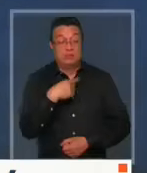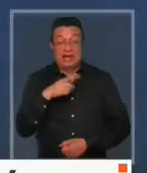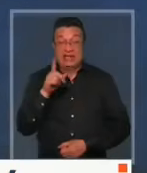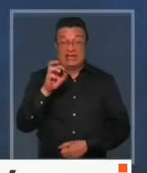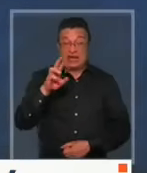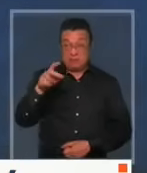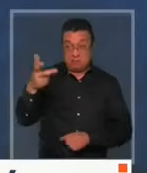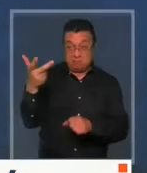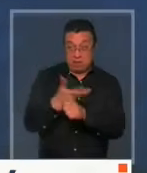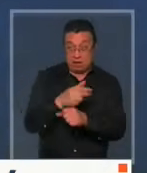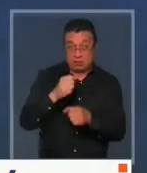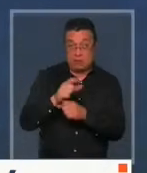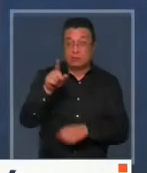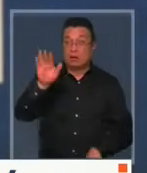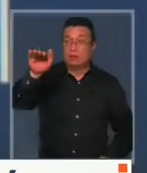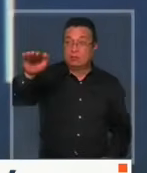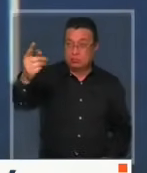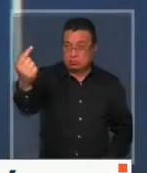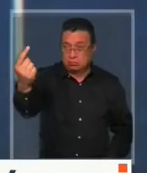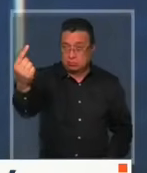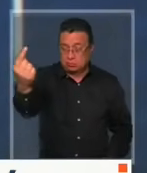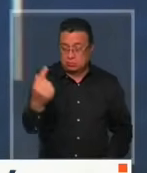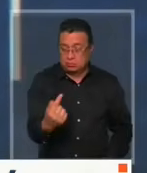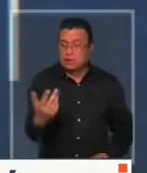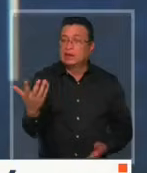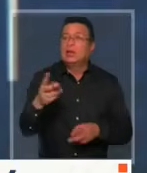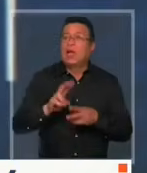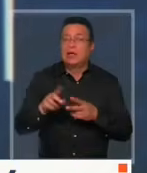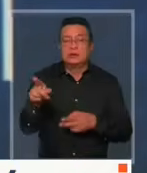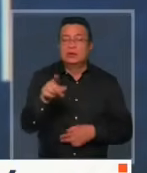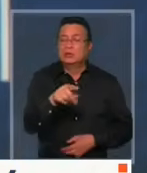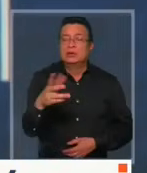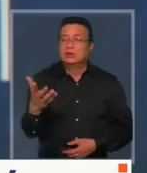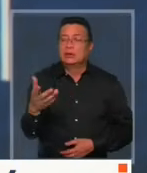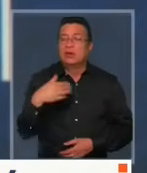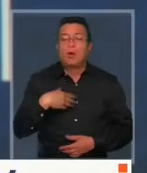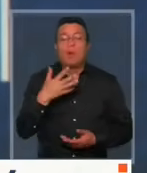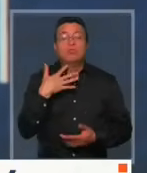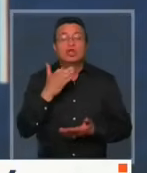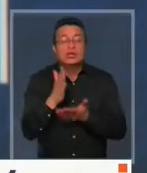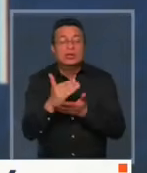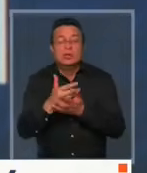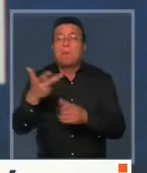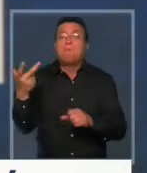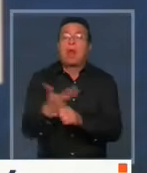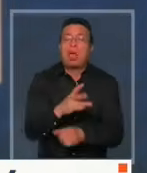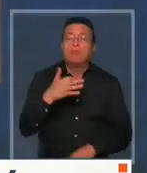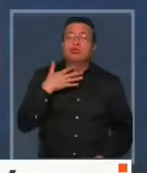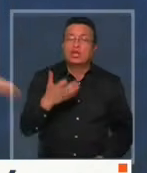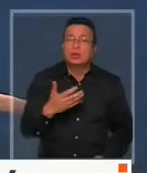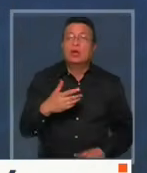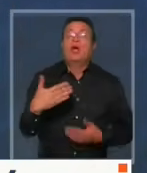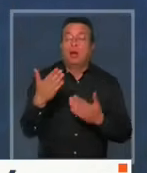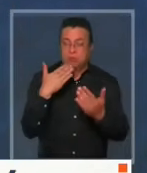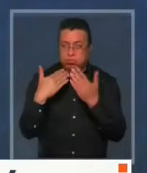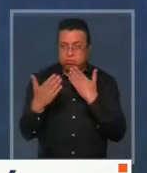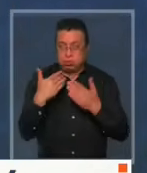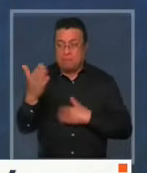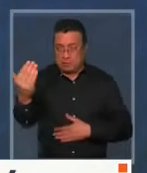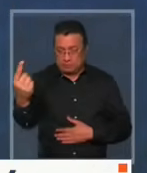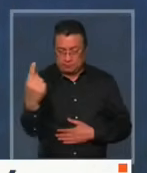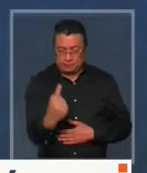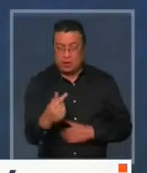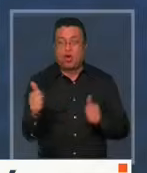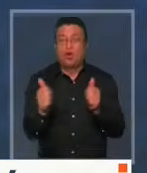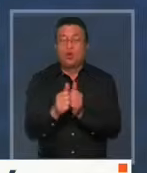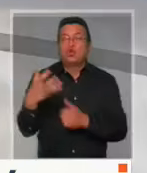bien o que hay un problema, llamará al seremi y le dirá: a ver, ¿qué estamos haciendo aquí? ¿Por qué no resultó esta estrategia? Vamos a juntarnos con... Venga para acá con el